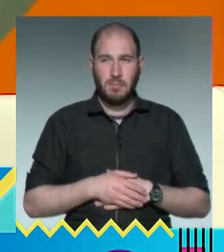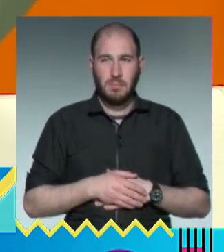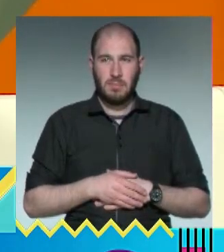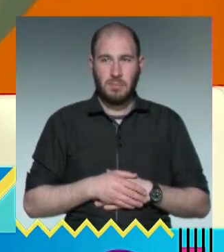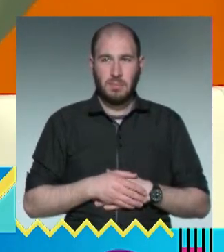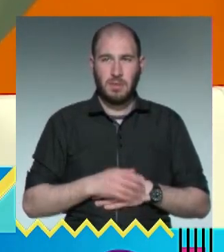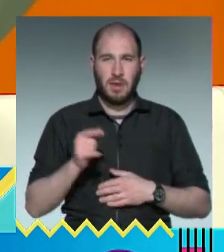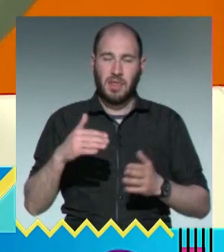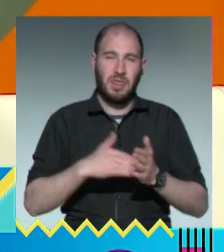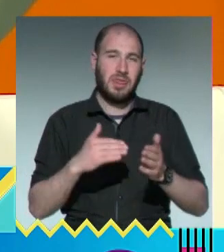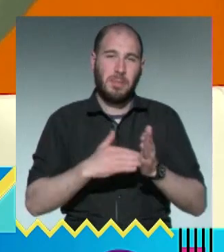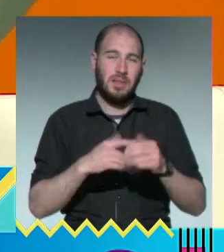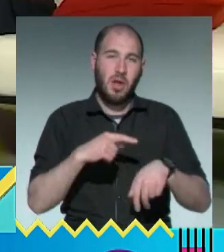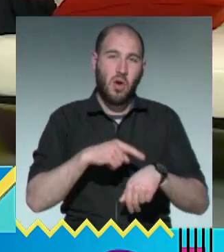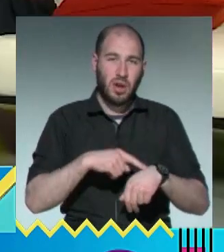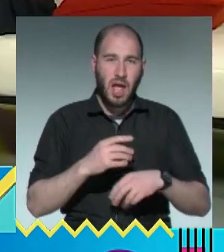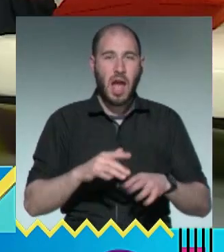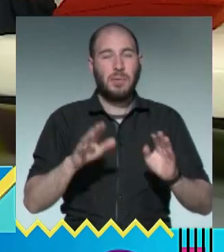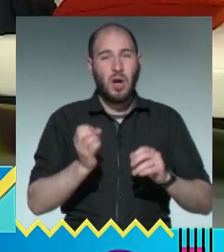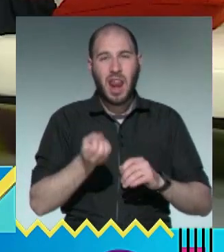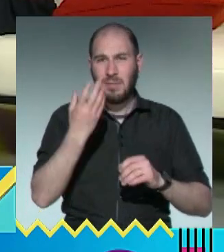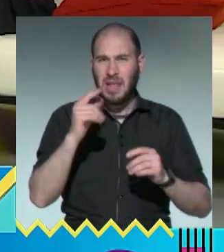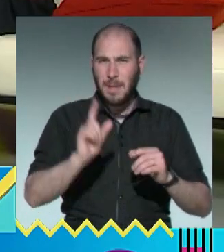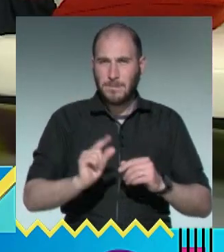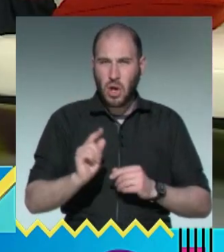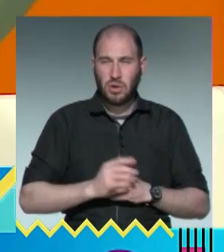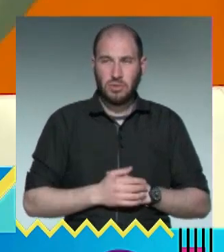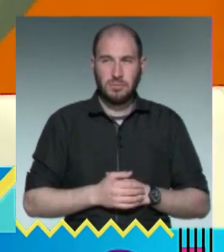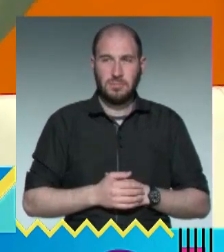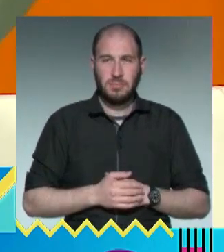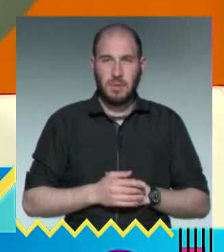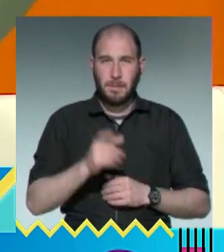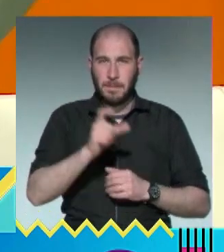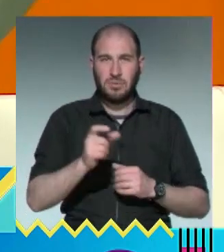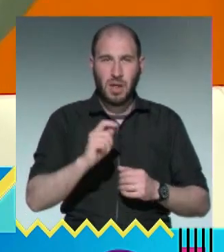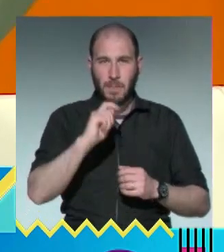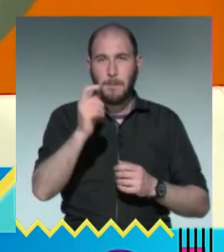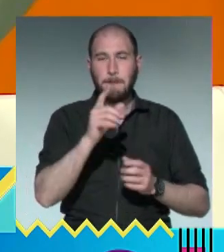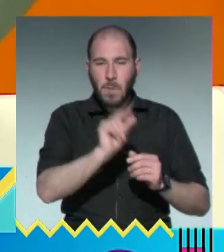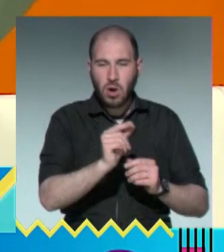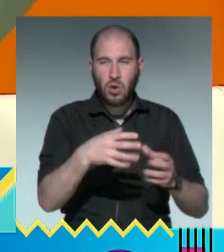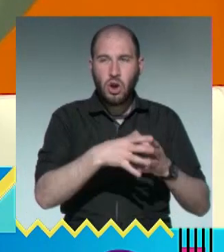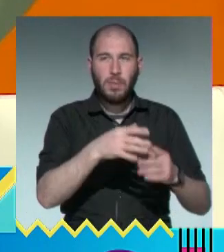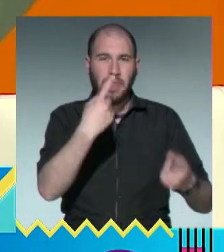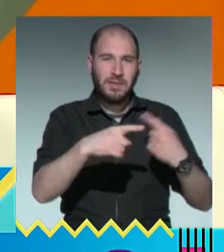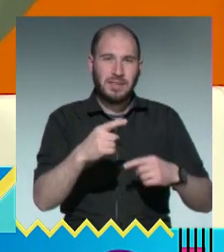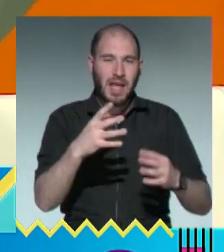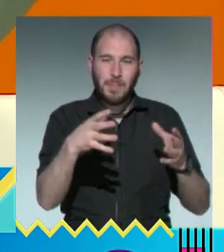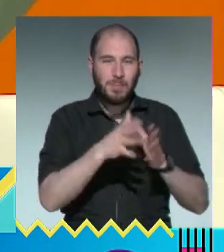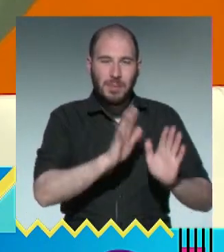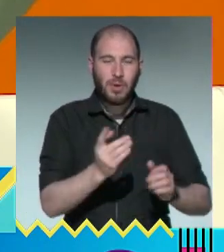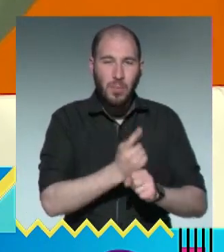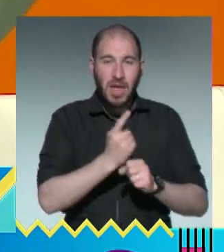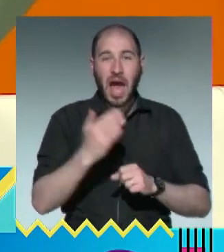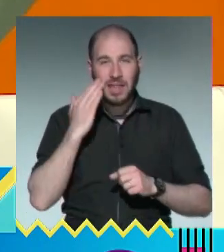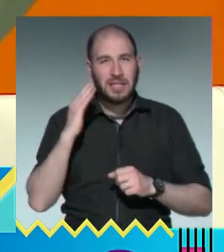muchas veces depende del horario, en la mañana a lo mejor no tenemos tanto personal como para armar distintas dotaciones y en la